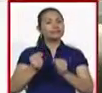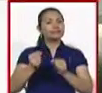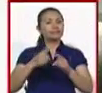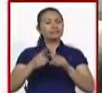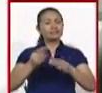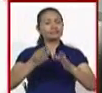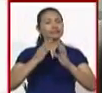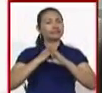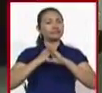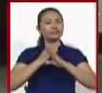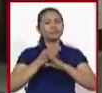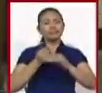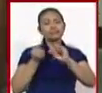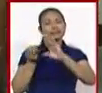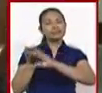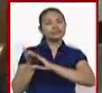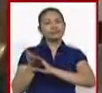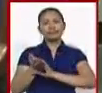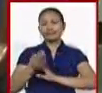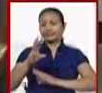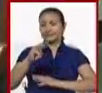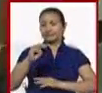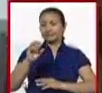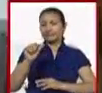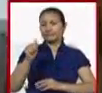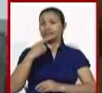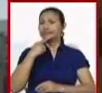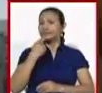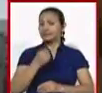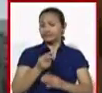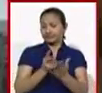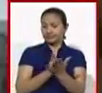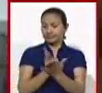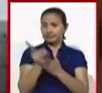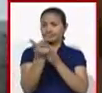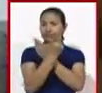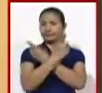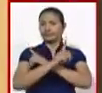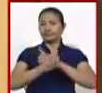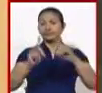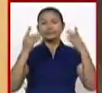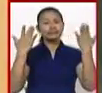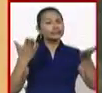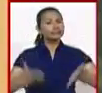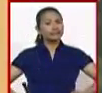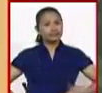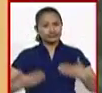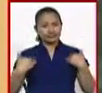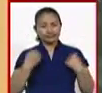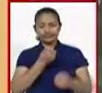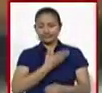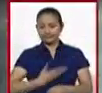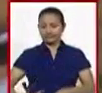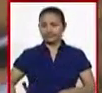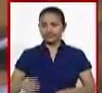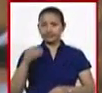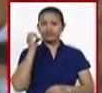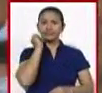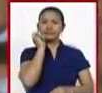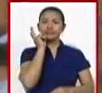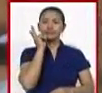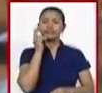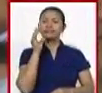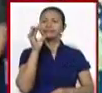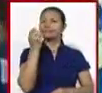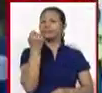corrupción. Por su lado, el movimiento socialismo aseguró de que la verdadera democracia es la que se está viviendo con el presidente Evo Morales